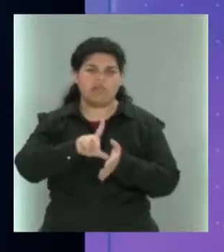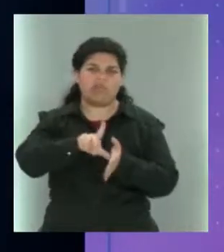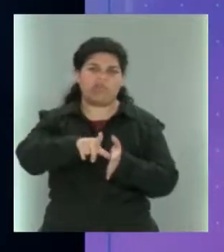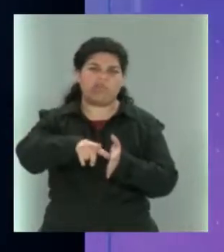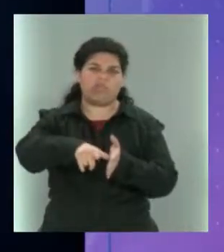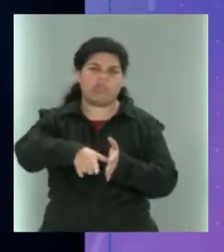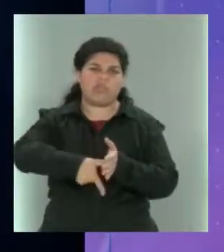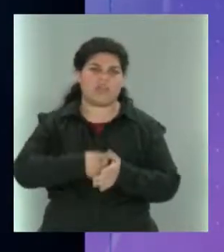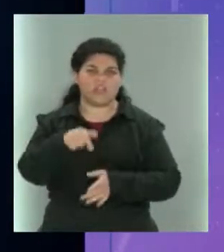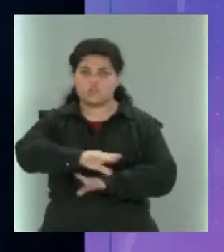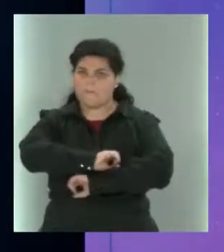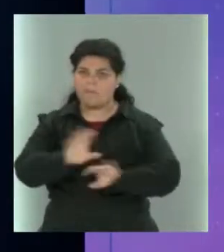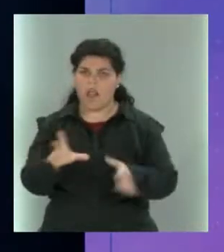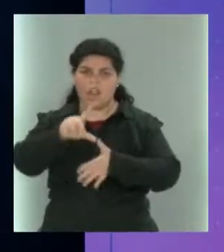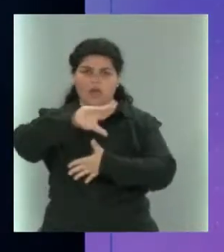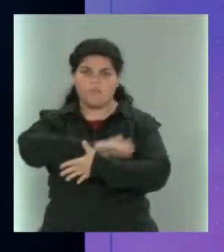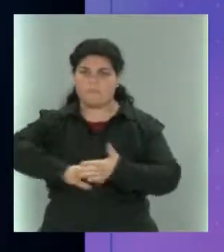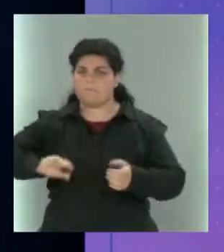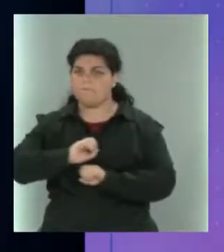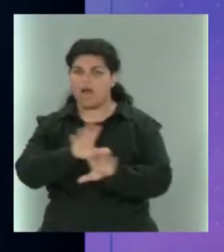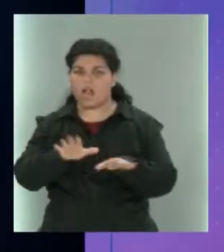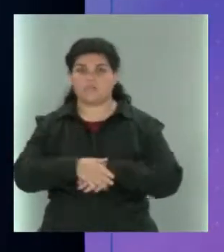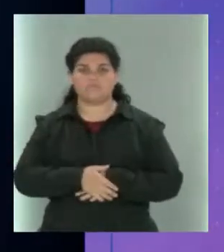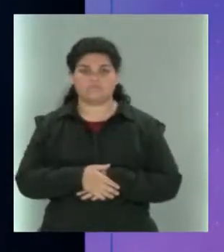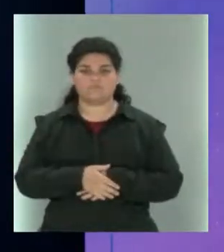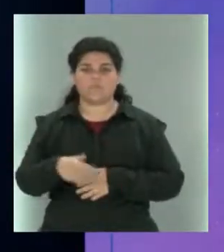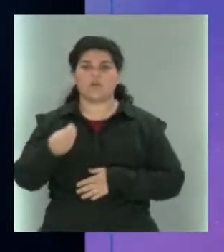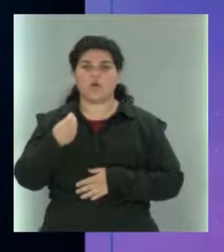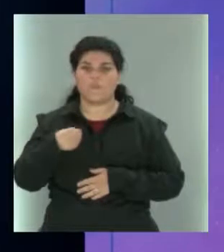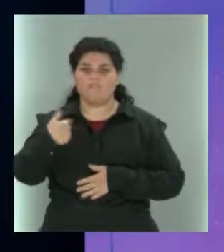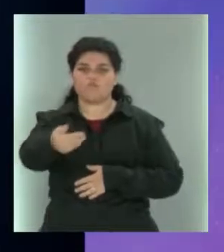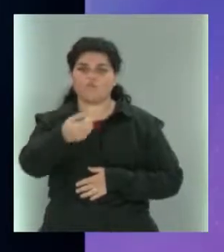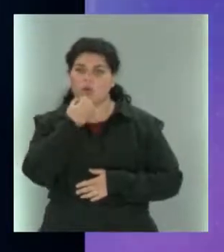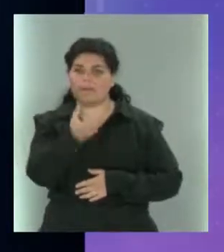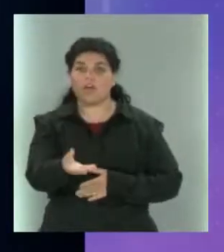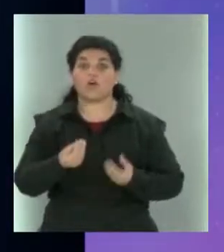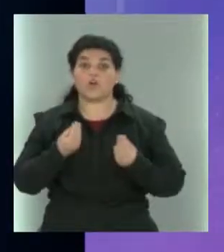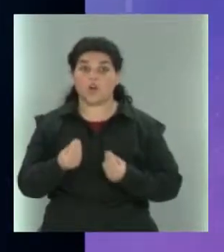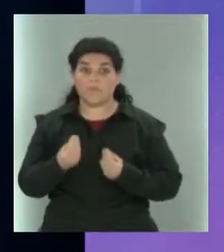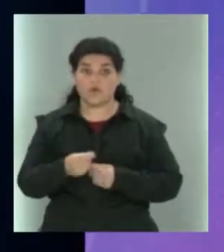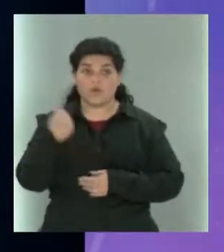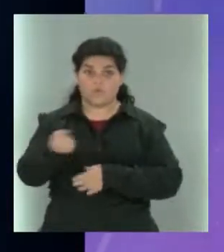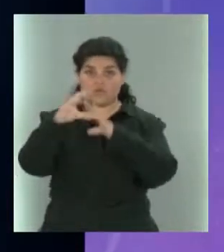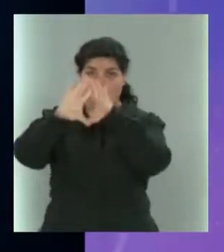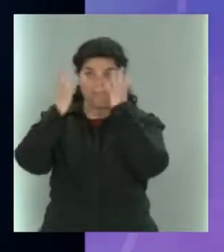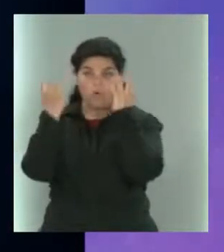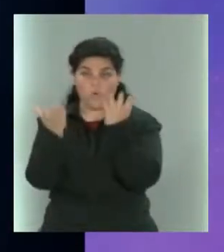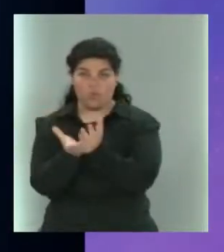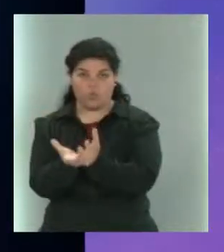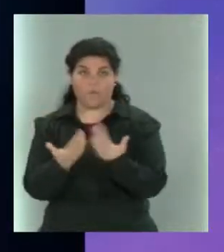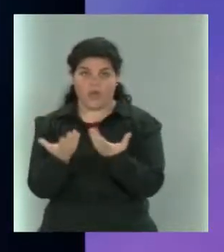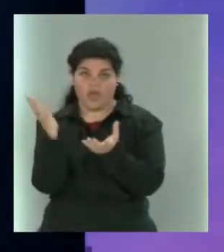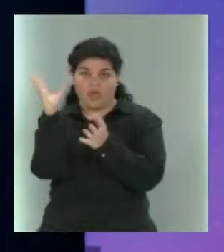es algo que salió mal. Por eso yo digo, el mejor destino para Latinoamérica es insertarse en el mundo, fundirse